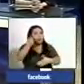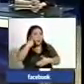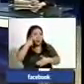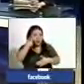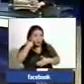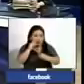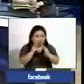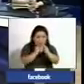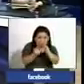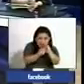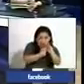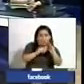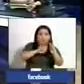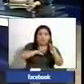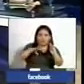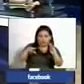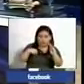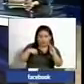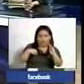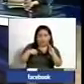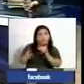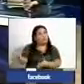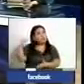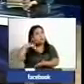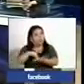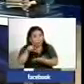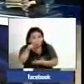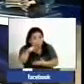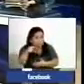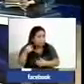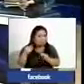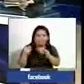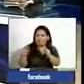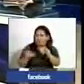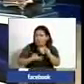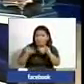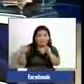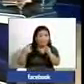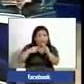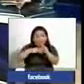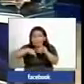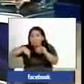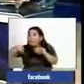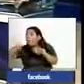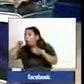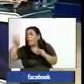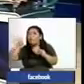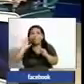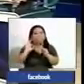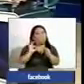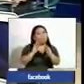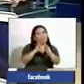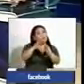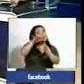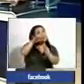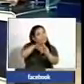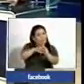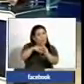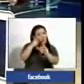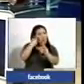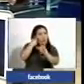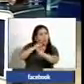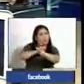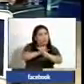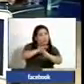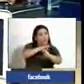las personas que viven con nosotros. Así es que, repetimos, si usted no tiene nada que ir a hacer a la calle, pues quédese en su casa y proteja a